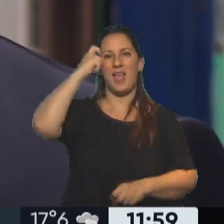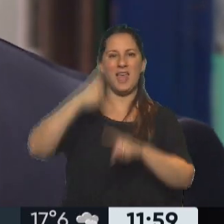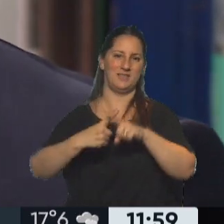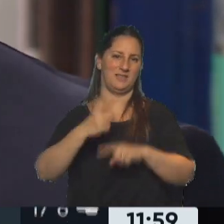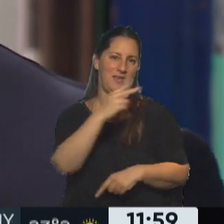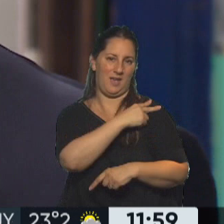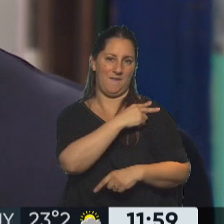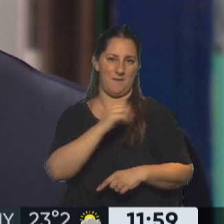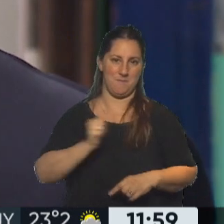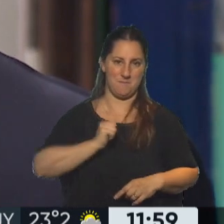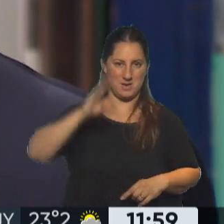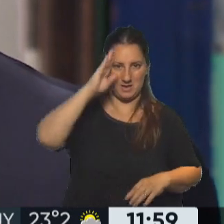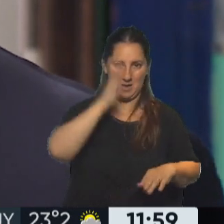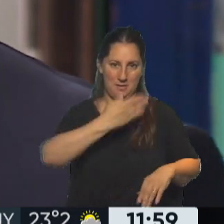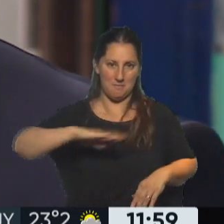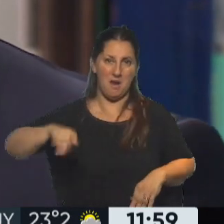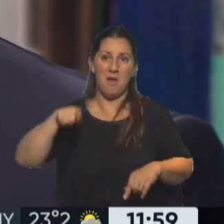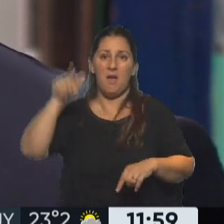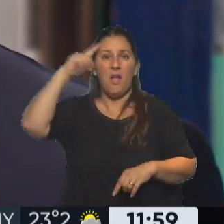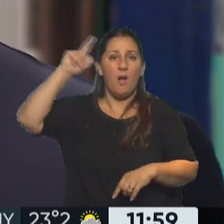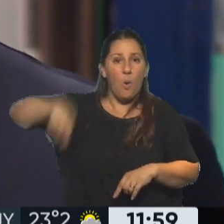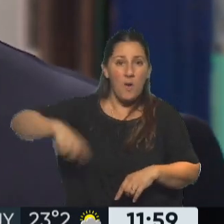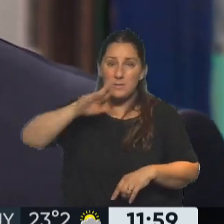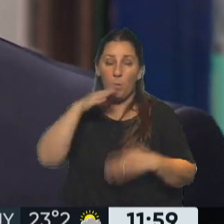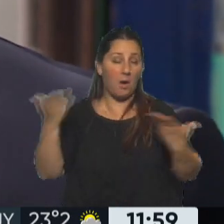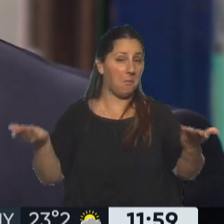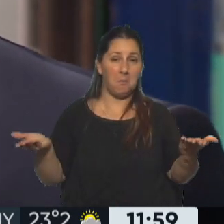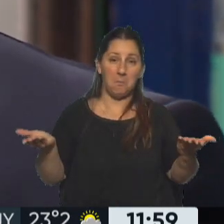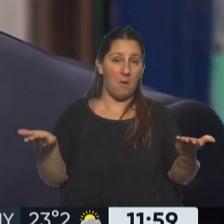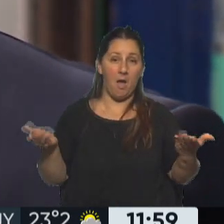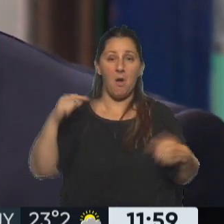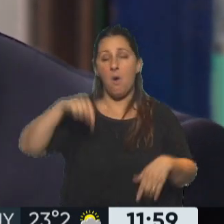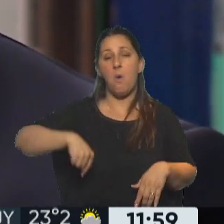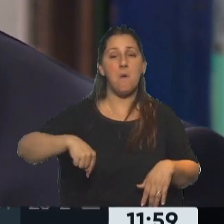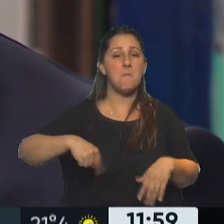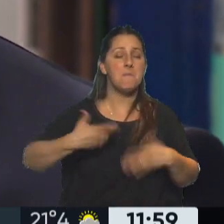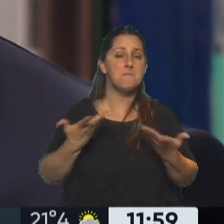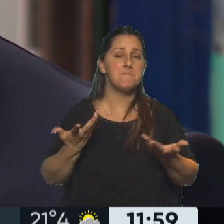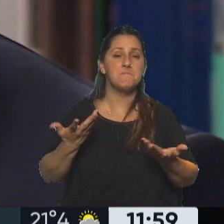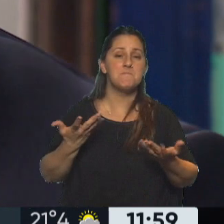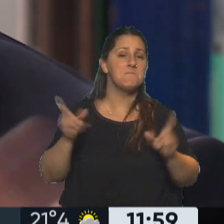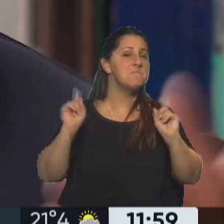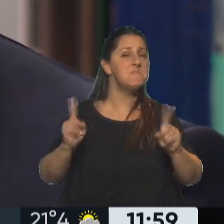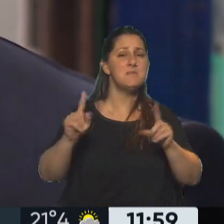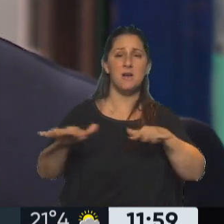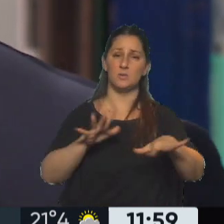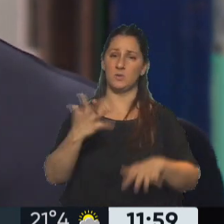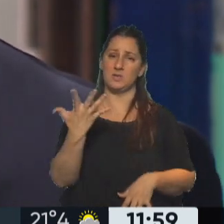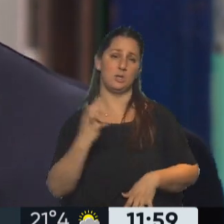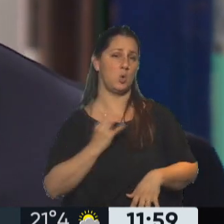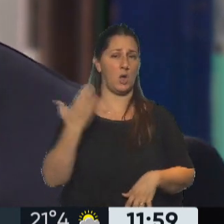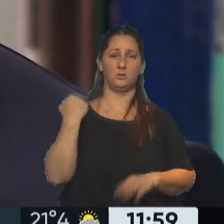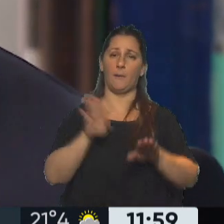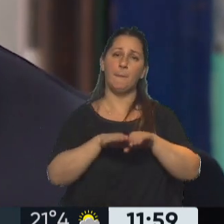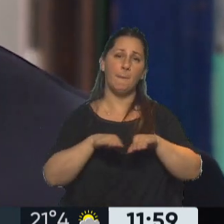Armada. Nada hizo en ese sentido. Hoy está todo como, básicamente, como hace 5 años, por supuesto,